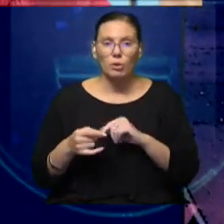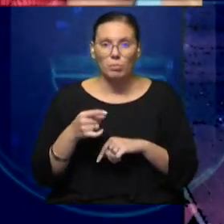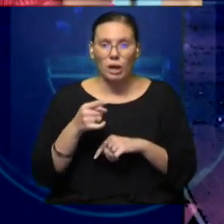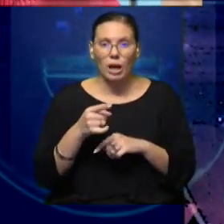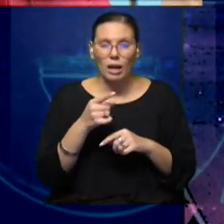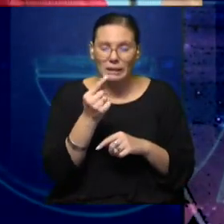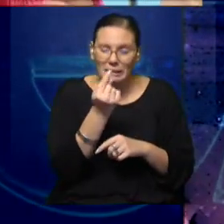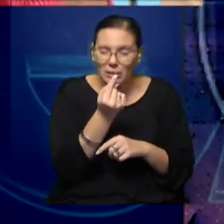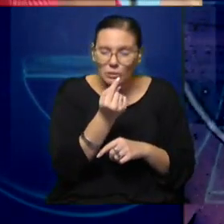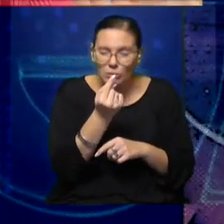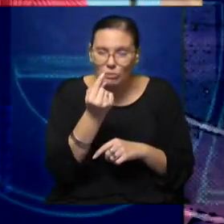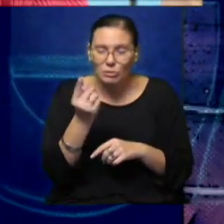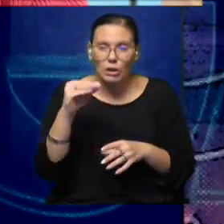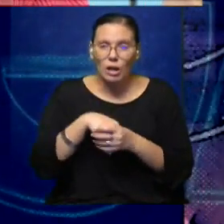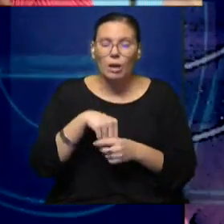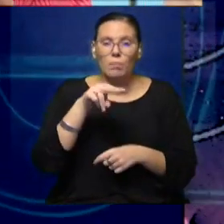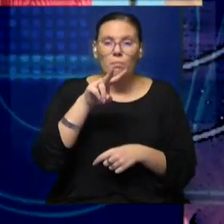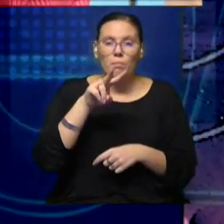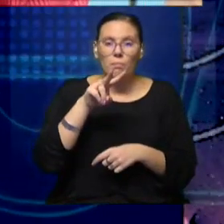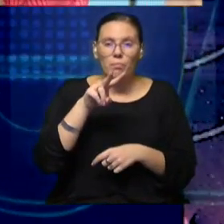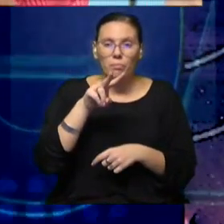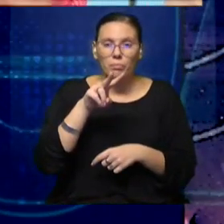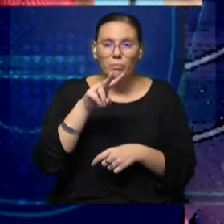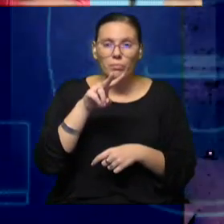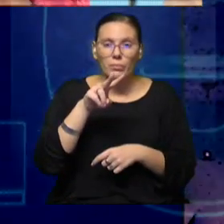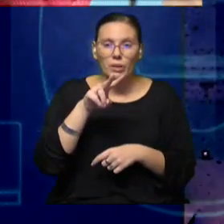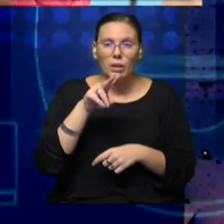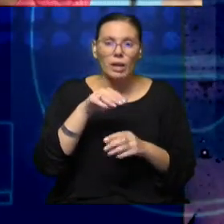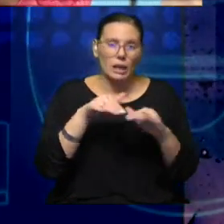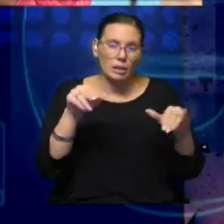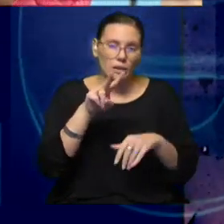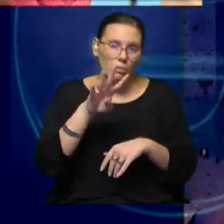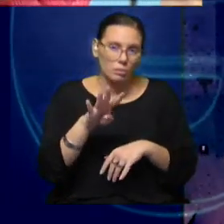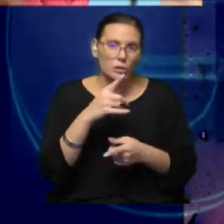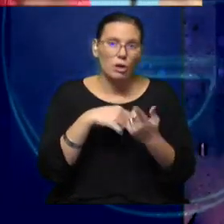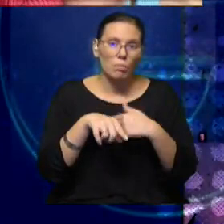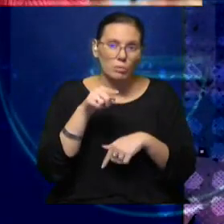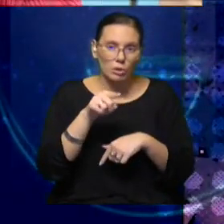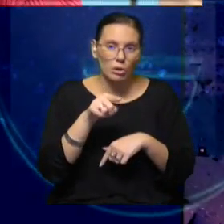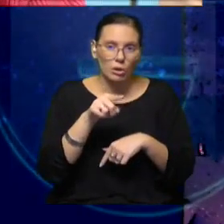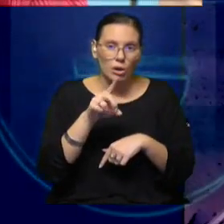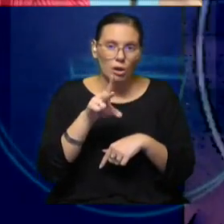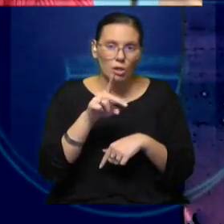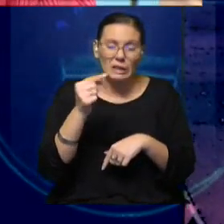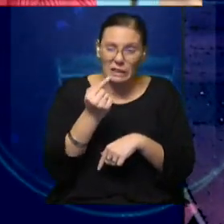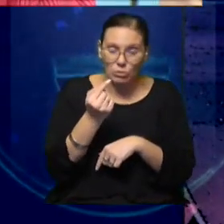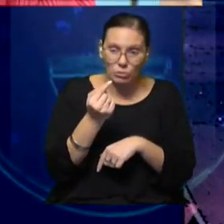cada segundo está compuesto por 24, no. El estándar es 24, pero está compuesto por 12